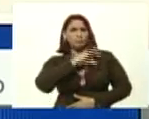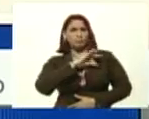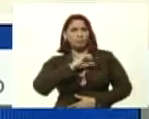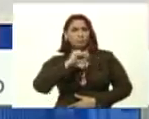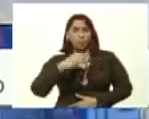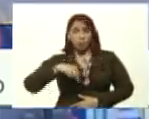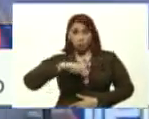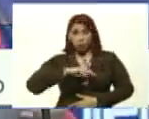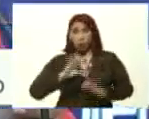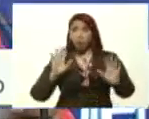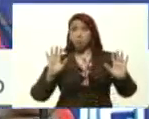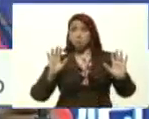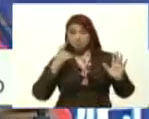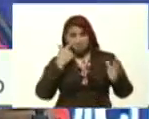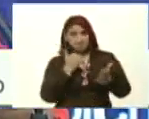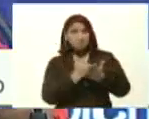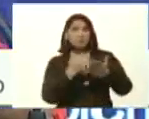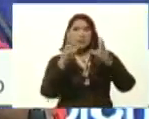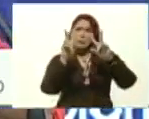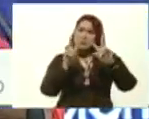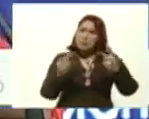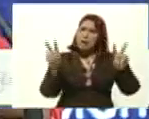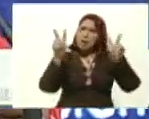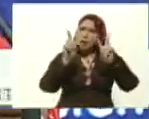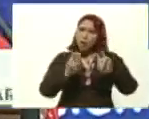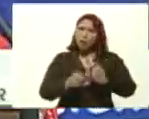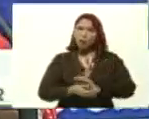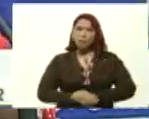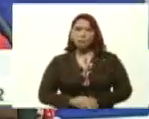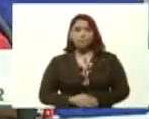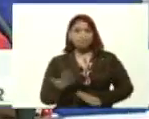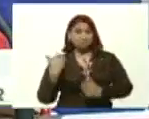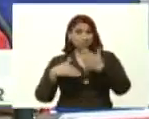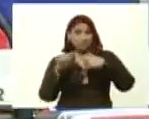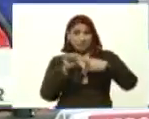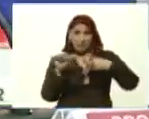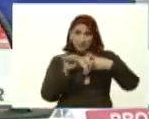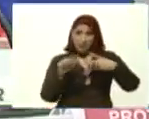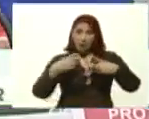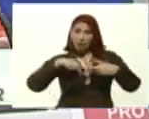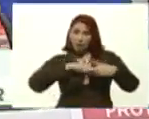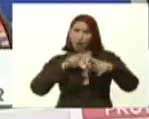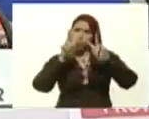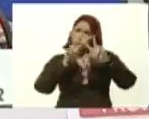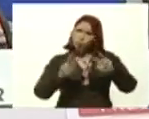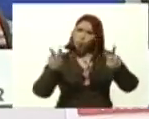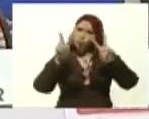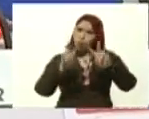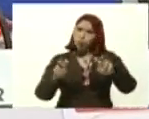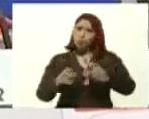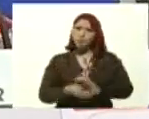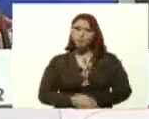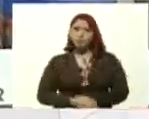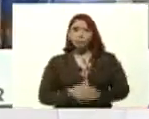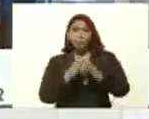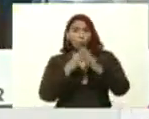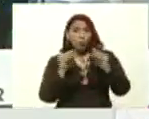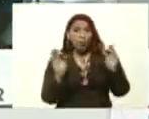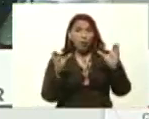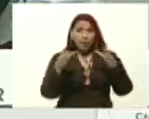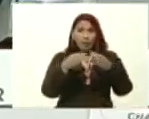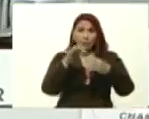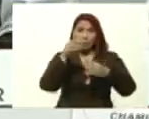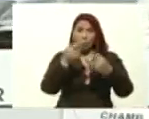Hemos estado, mire, revisando. Hace una semana estuvimos revisando con todo el equipo económico el